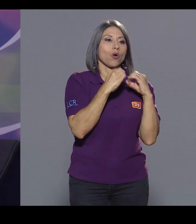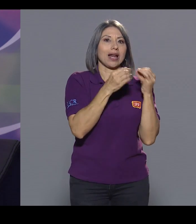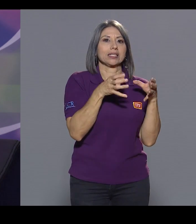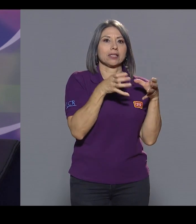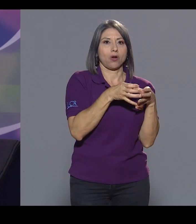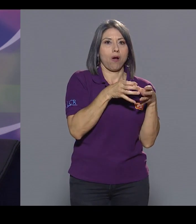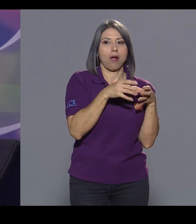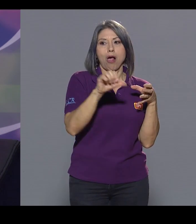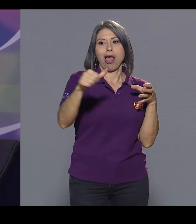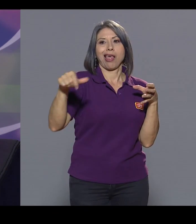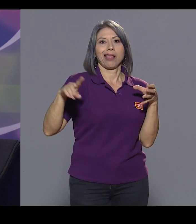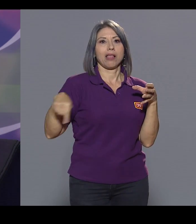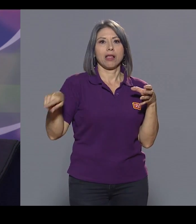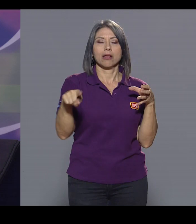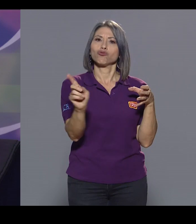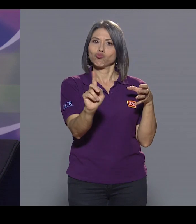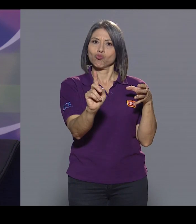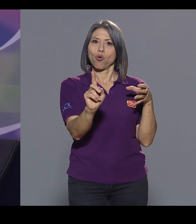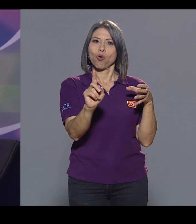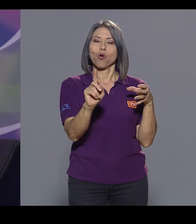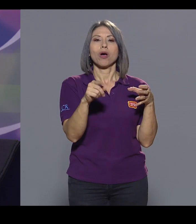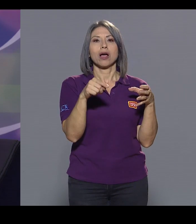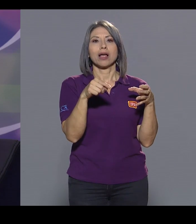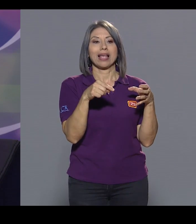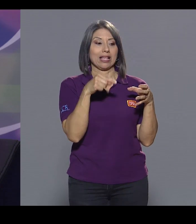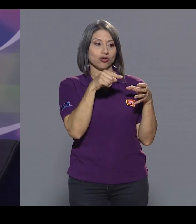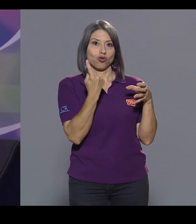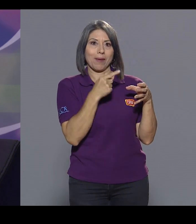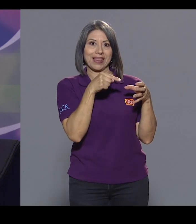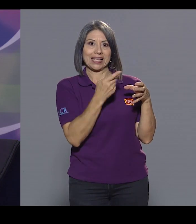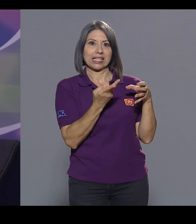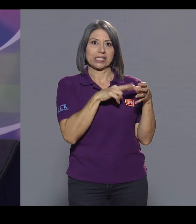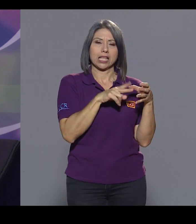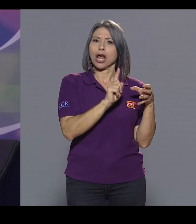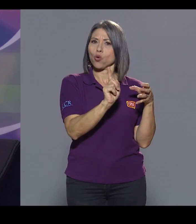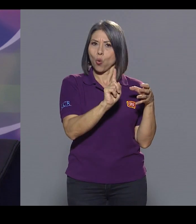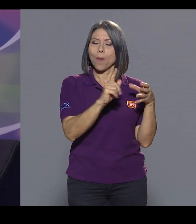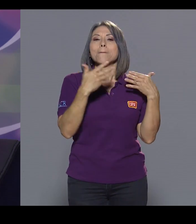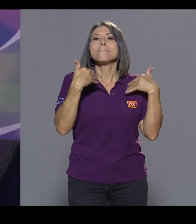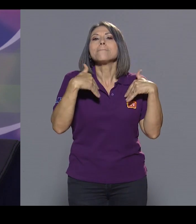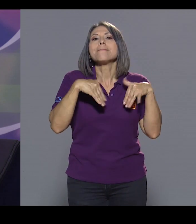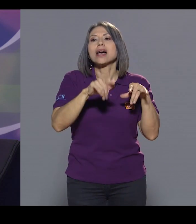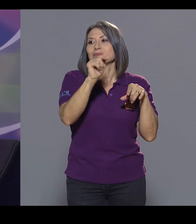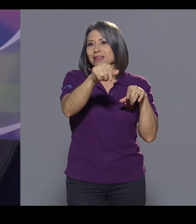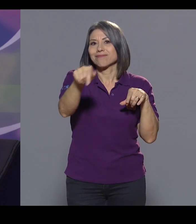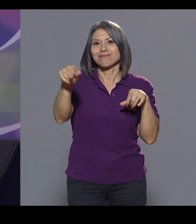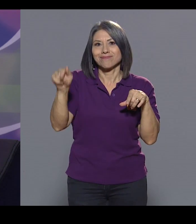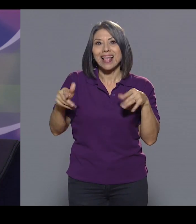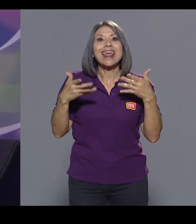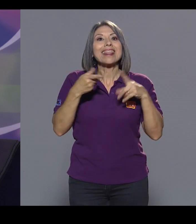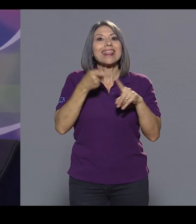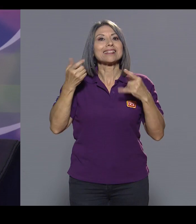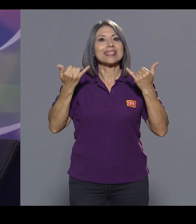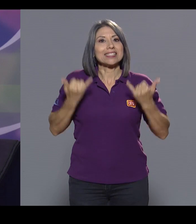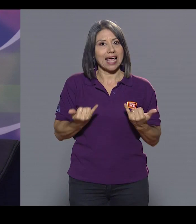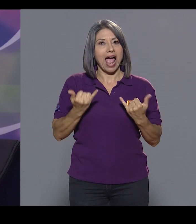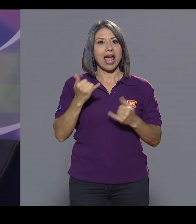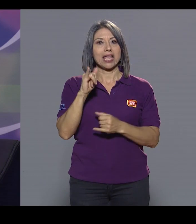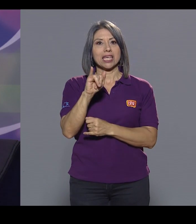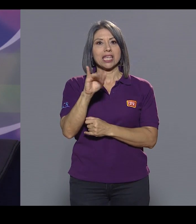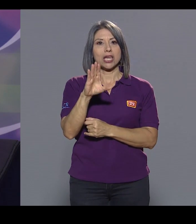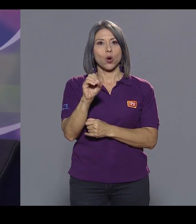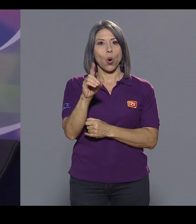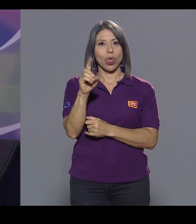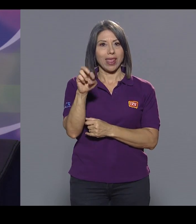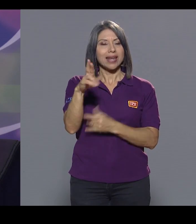una organización, ¿verdad?, la que está inscrita ahí, sino más bien desde ya el ICODER está